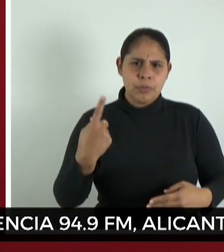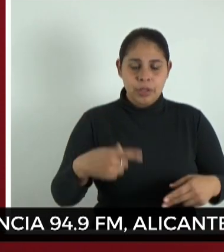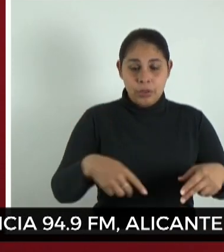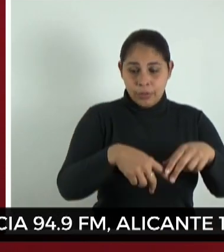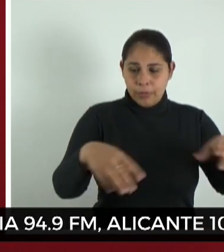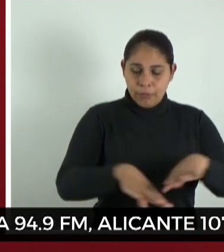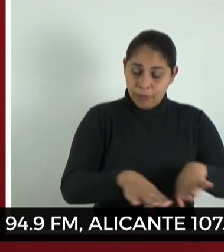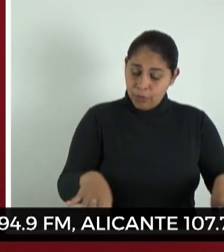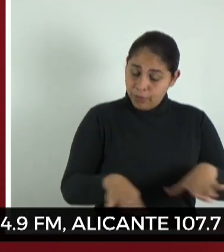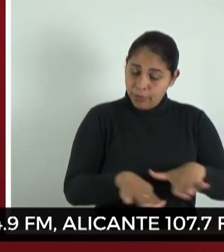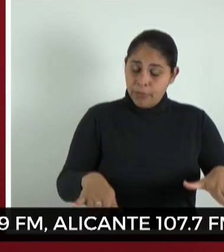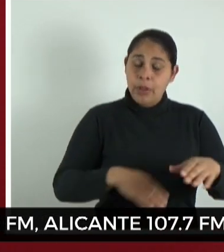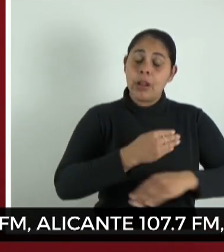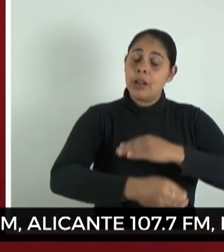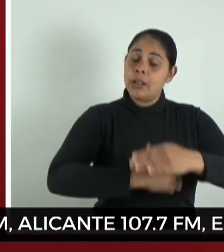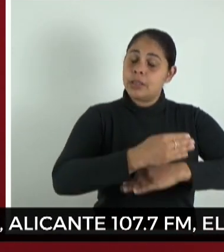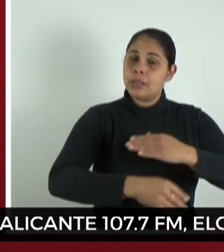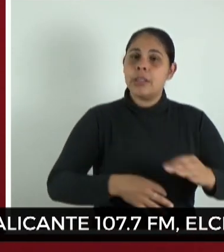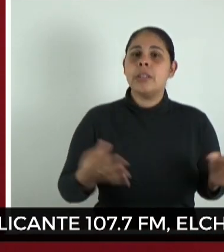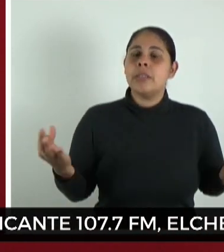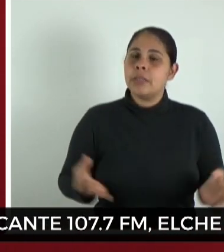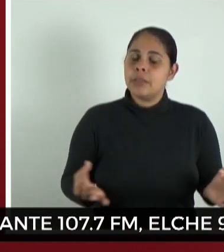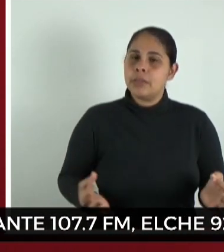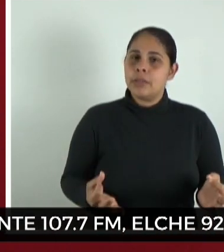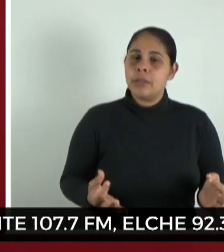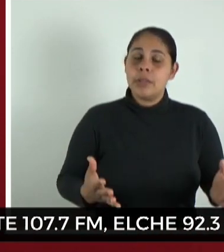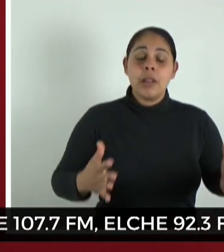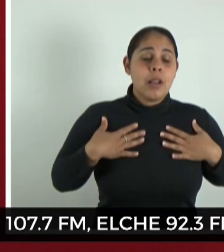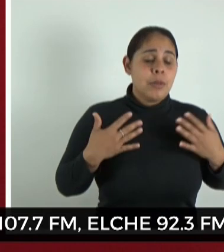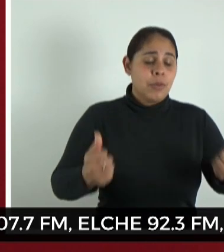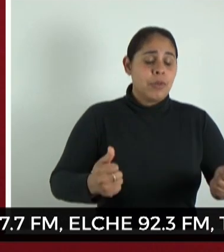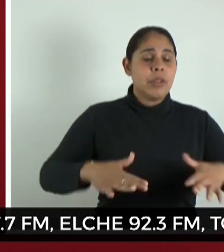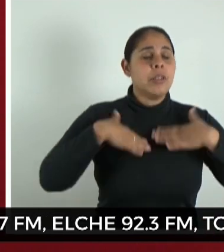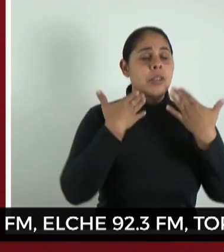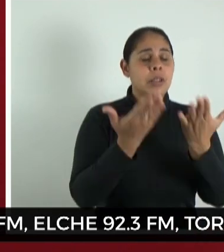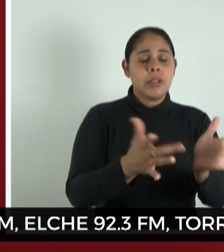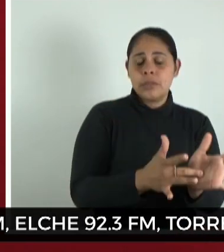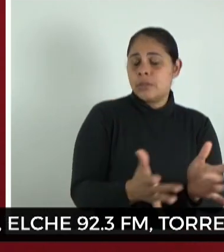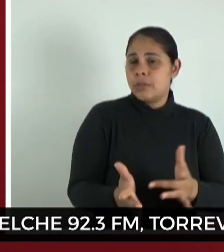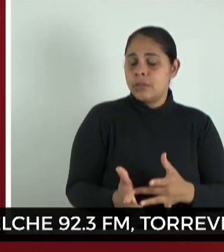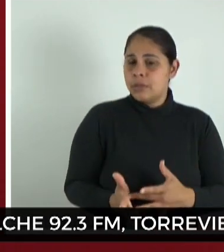Queridos, el poder de la gracia de Jesucristo.